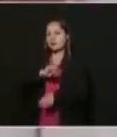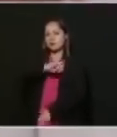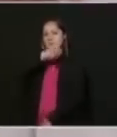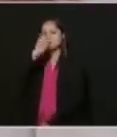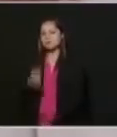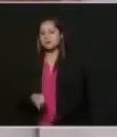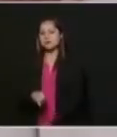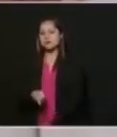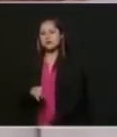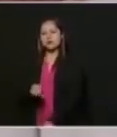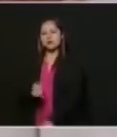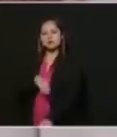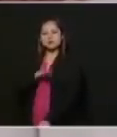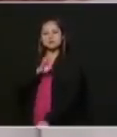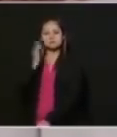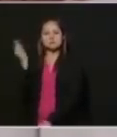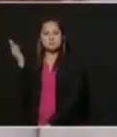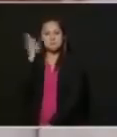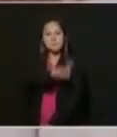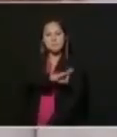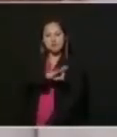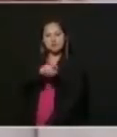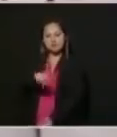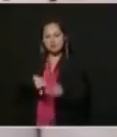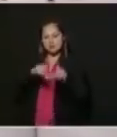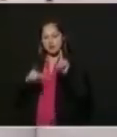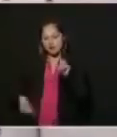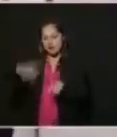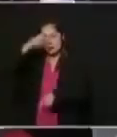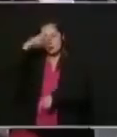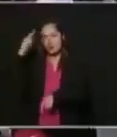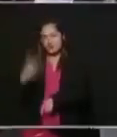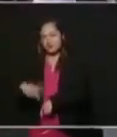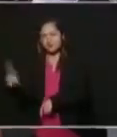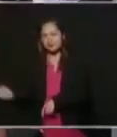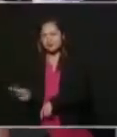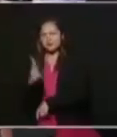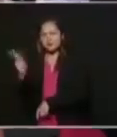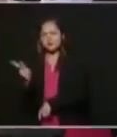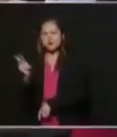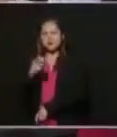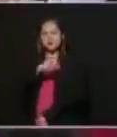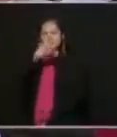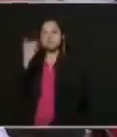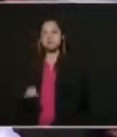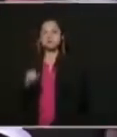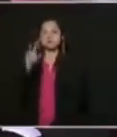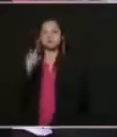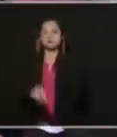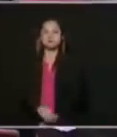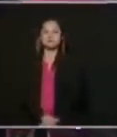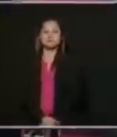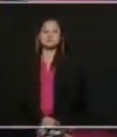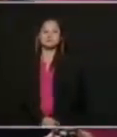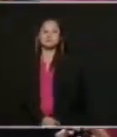no traicionar al pueblo de México.